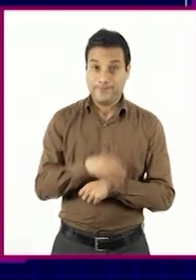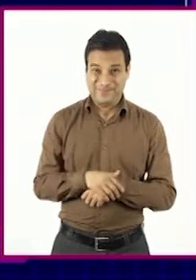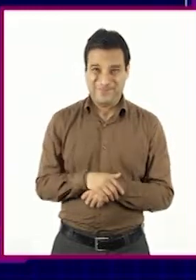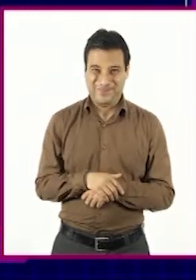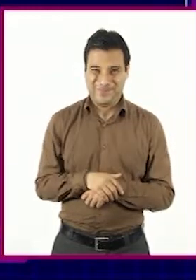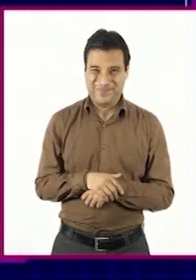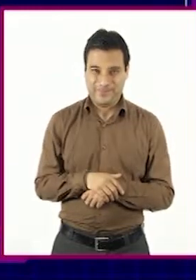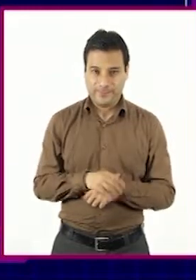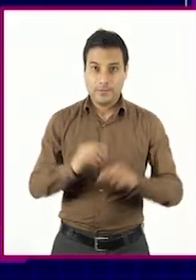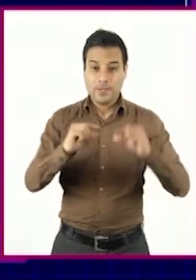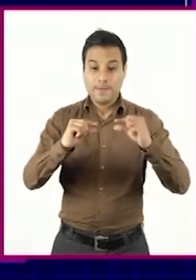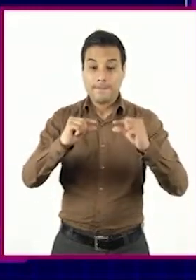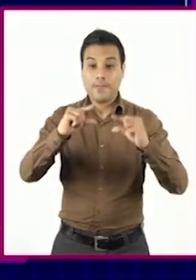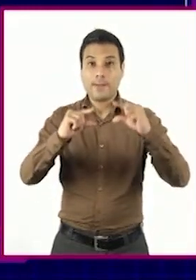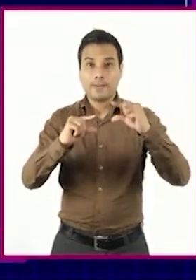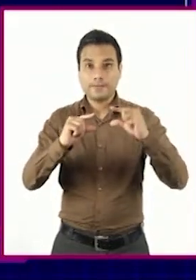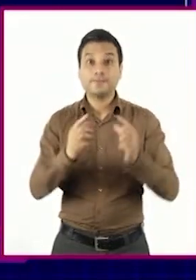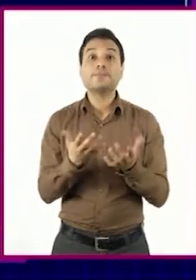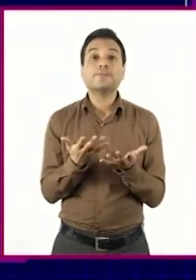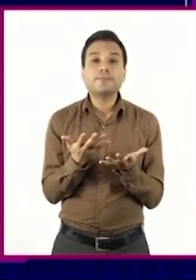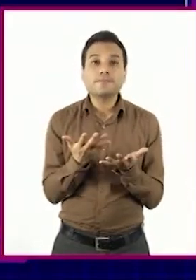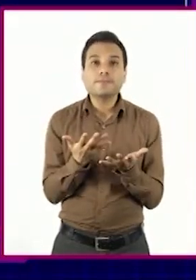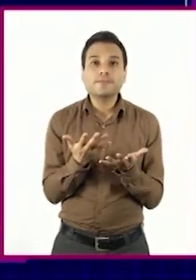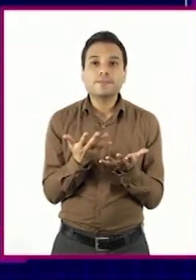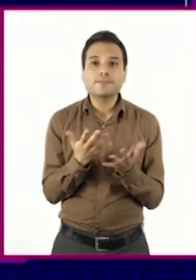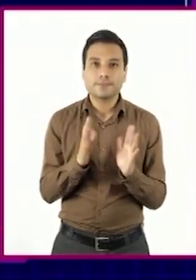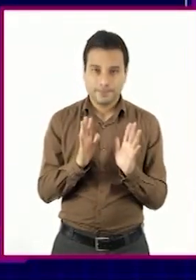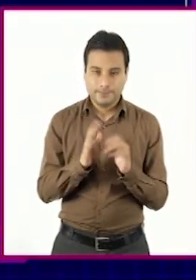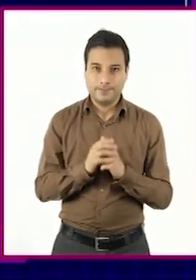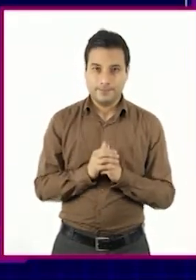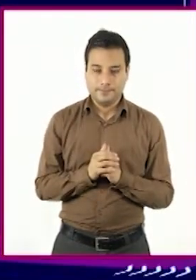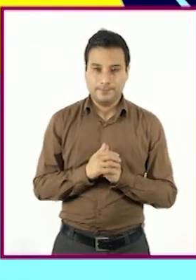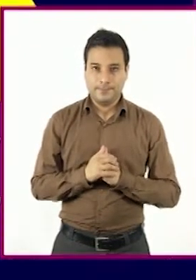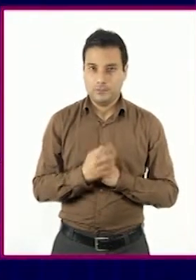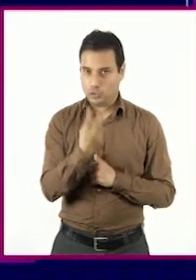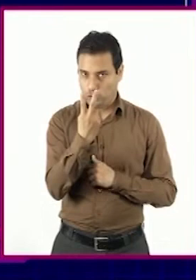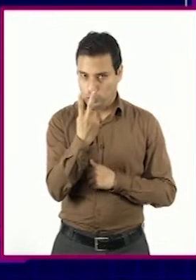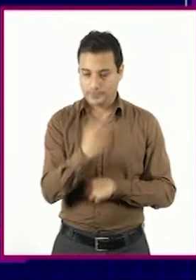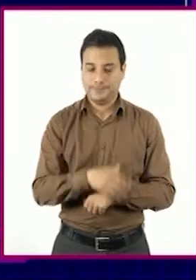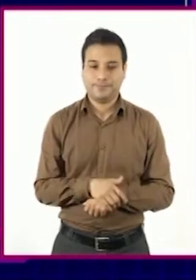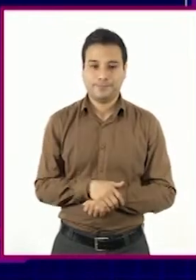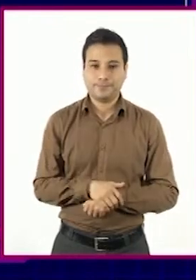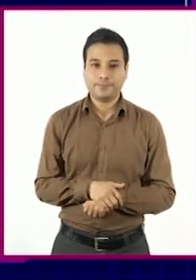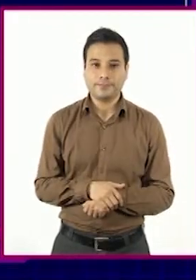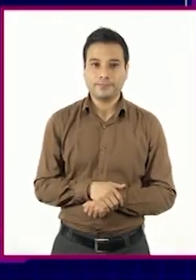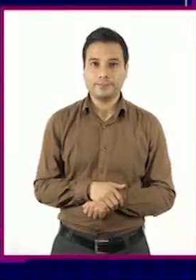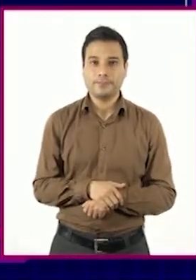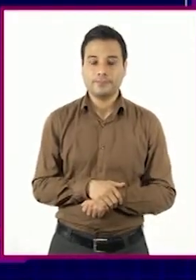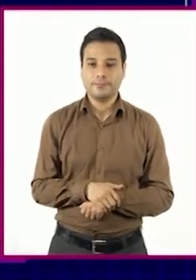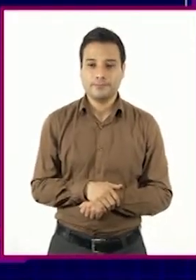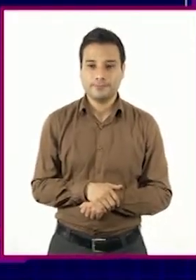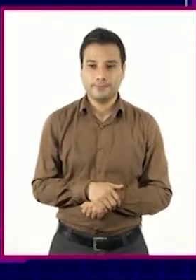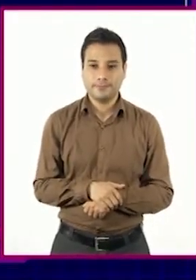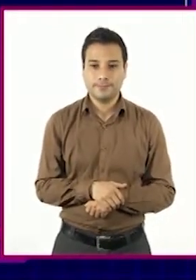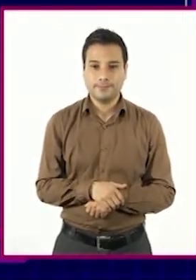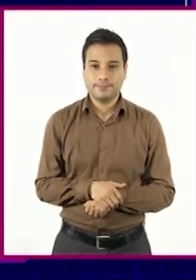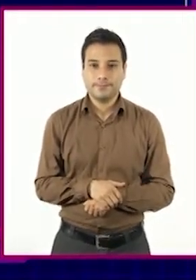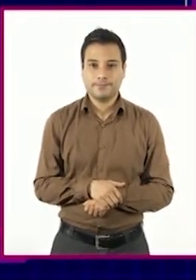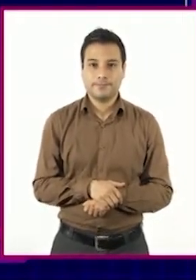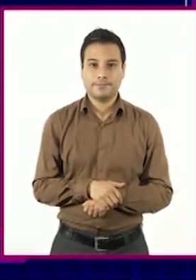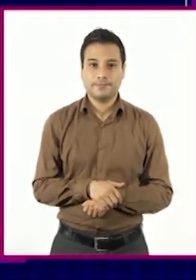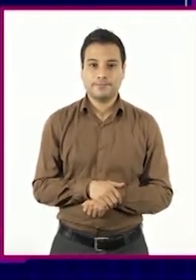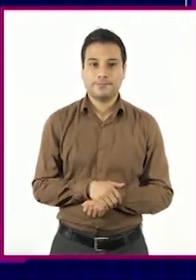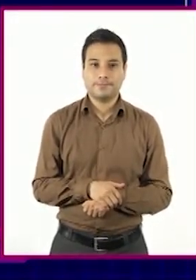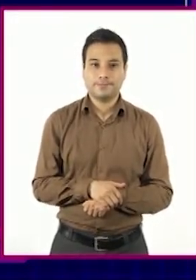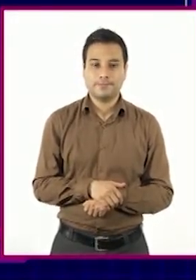eje vertical nos indica la frecuencia para cada una de ellas. Regresando a la gráfica de distribución de alumnos